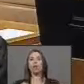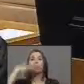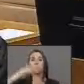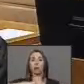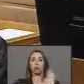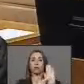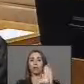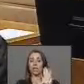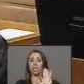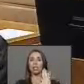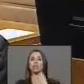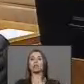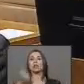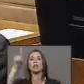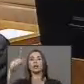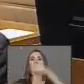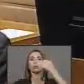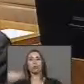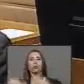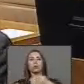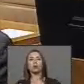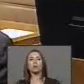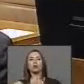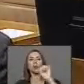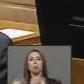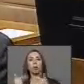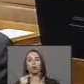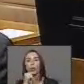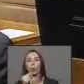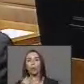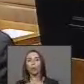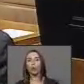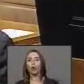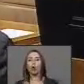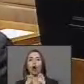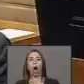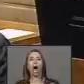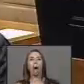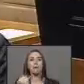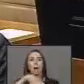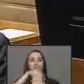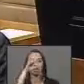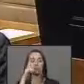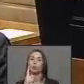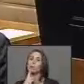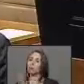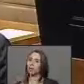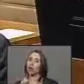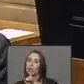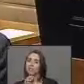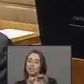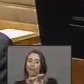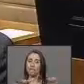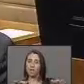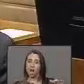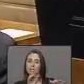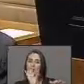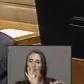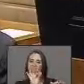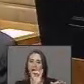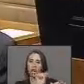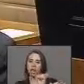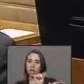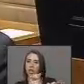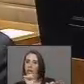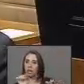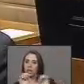actividad partidaria, especialmente cuando hay aporta o cercanía con campaña, creo que valdría la pena precisar de mejor manera. Si una